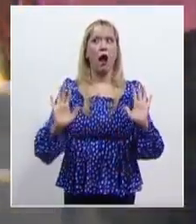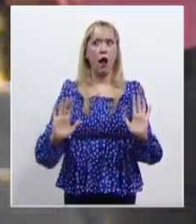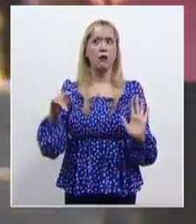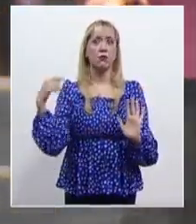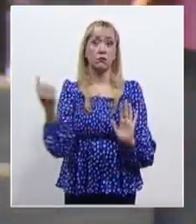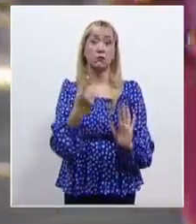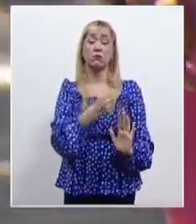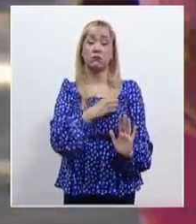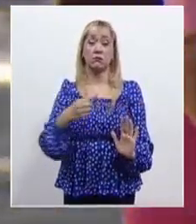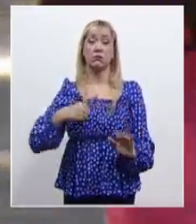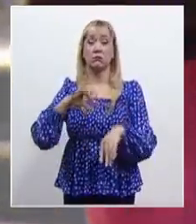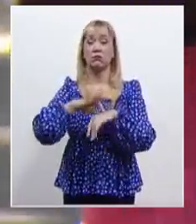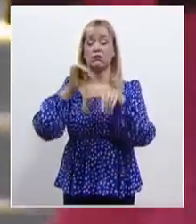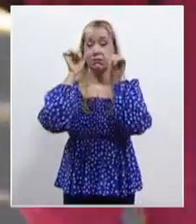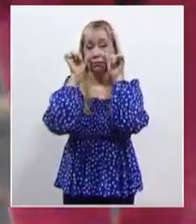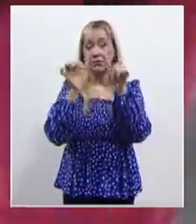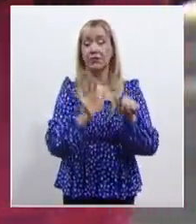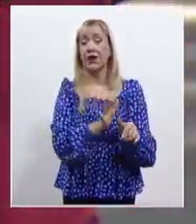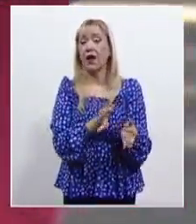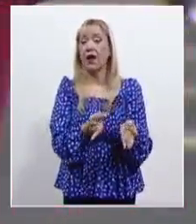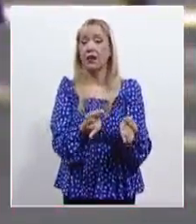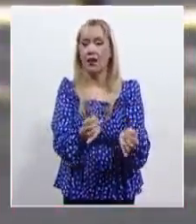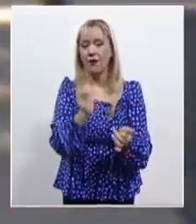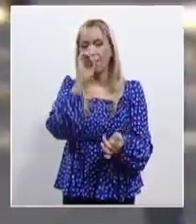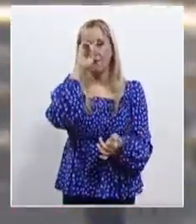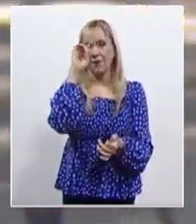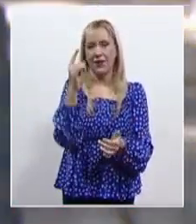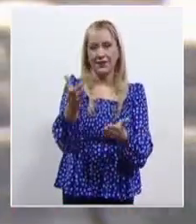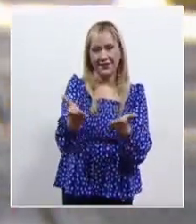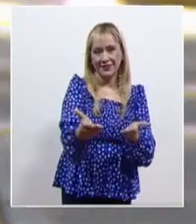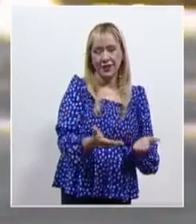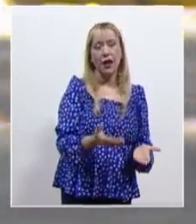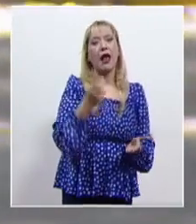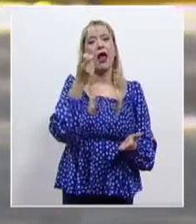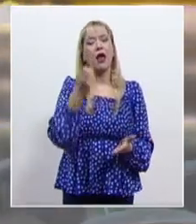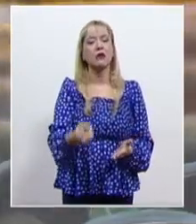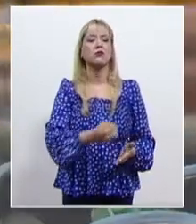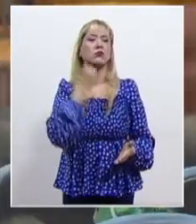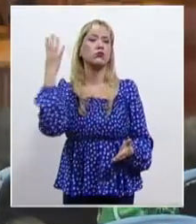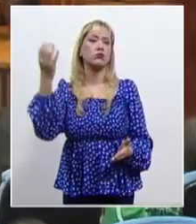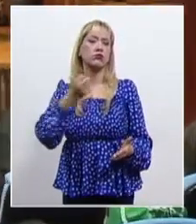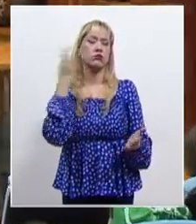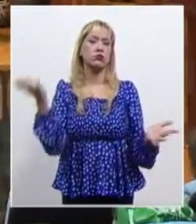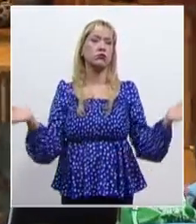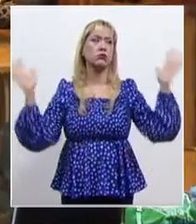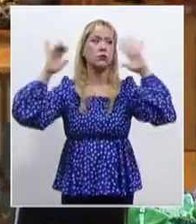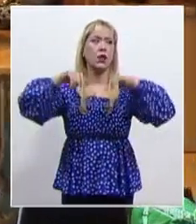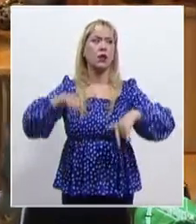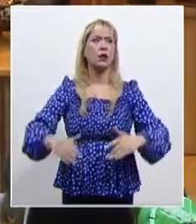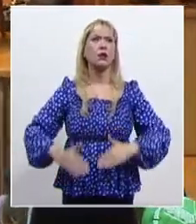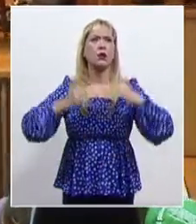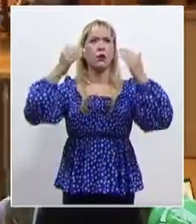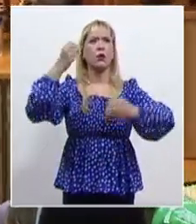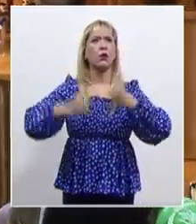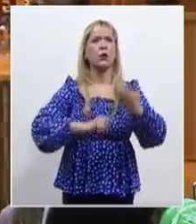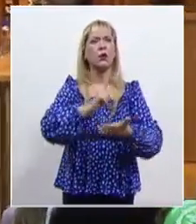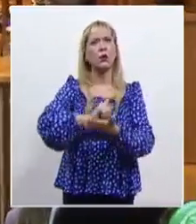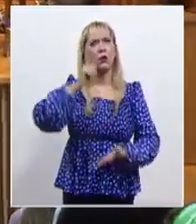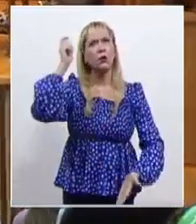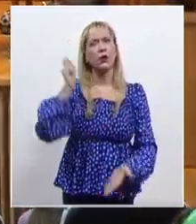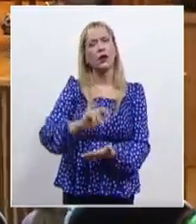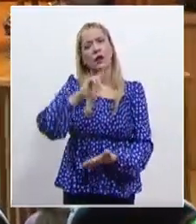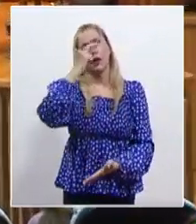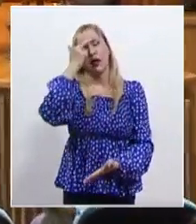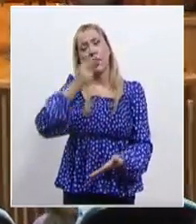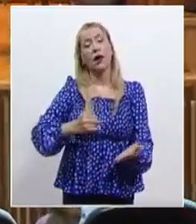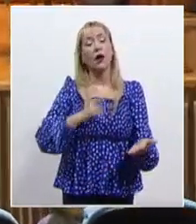servicios de salud accesibles y de calidad. Durante un conversatorio que se llevó a cabo en la Suprema Corte, recordaron una de las primeras sentencias en